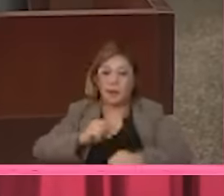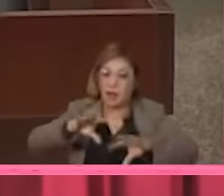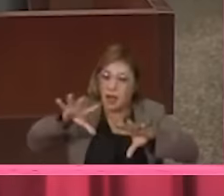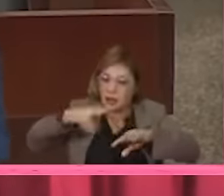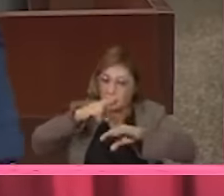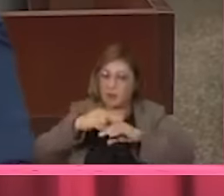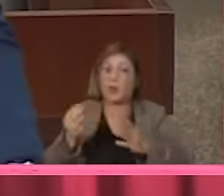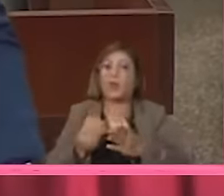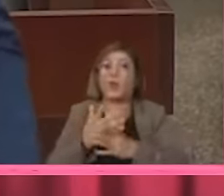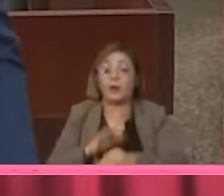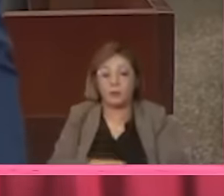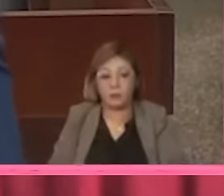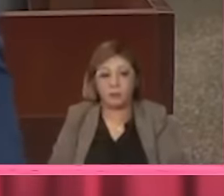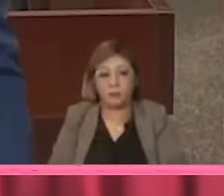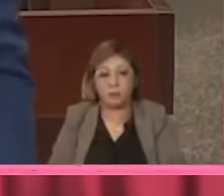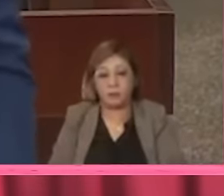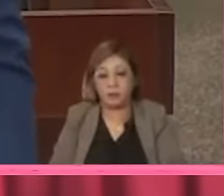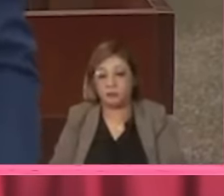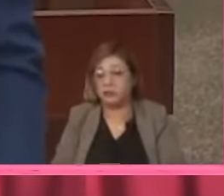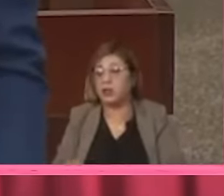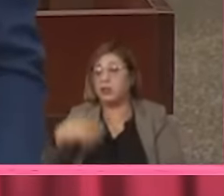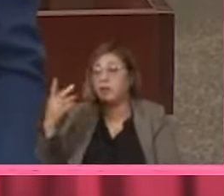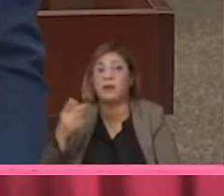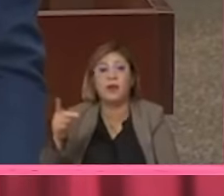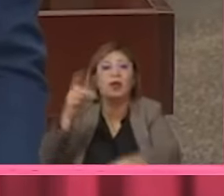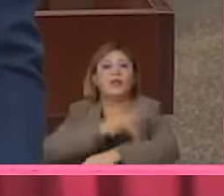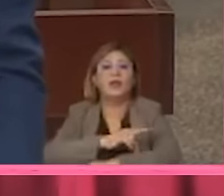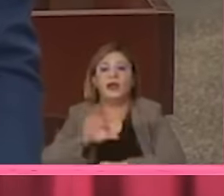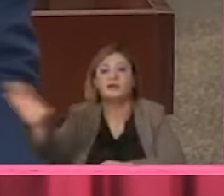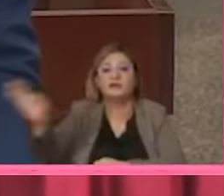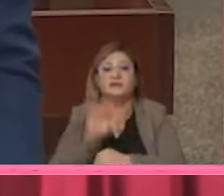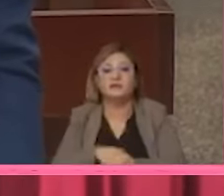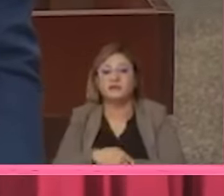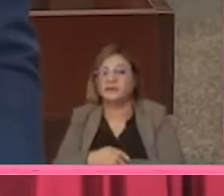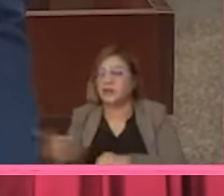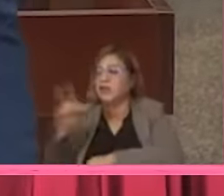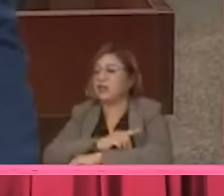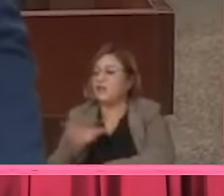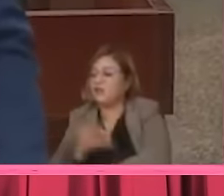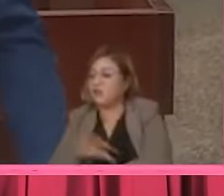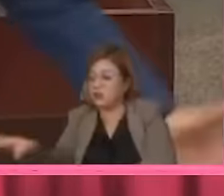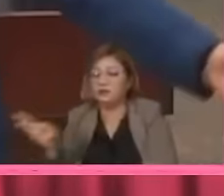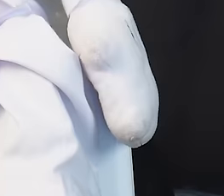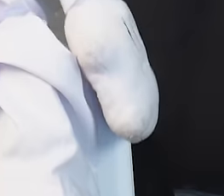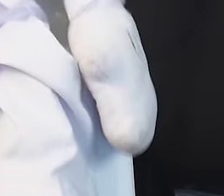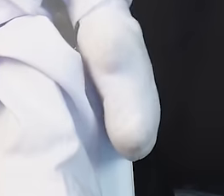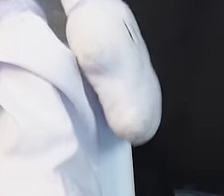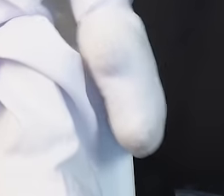Y mañana vendrá de repente el día de los obucos y votaré en contra. Y si viene el día del mangotín, también voto en